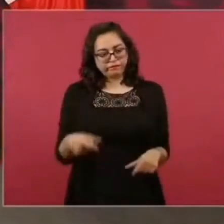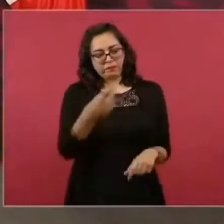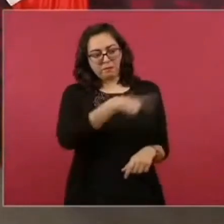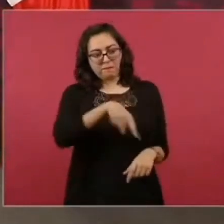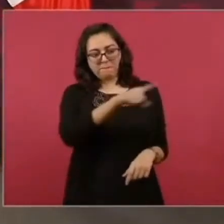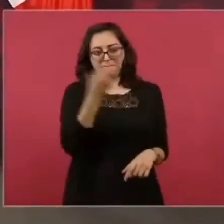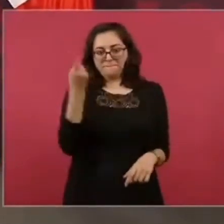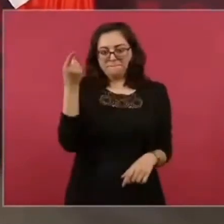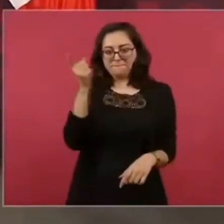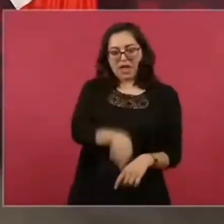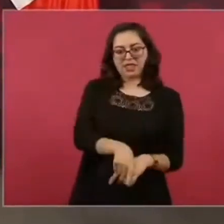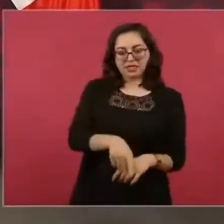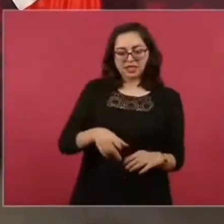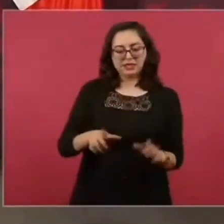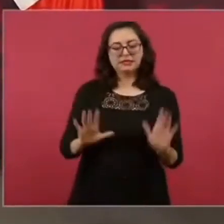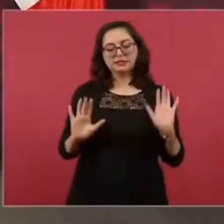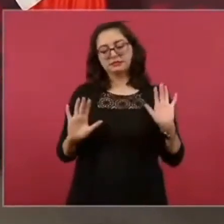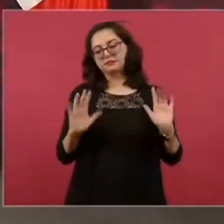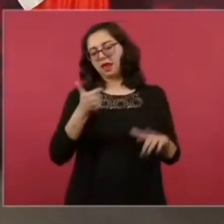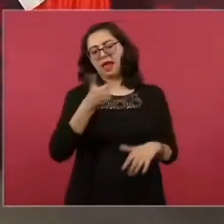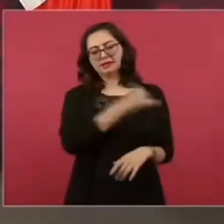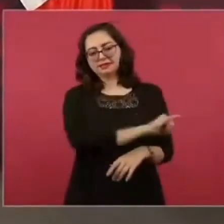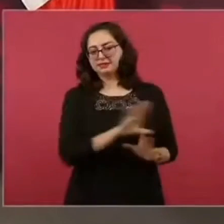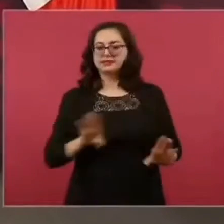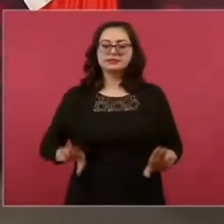con los oligarcas,